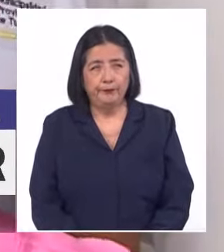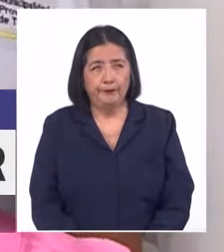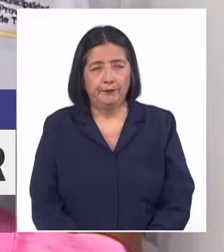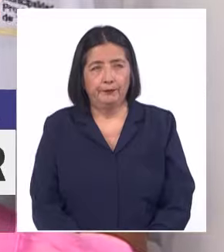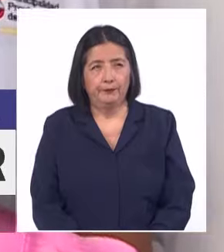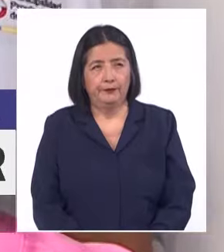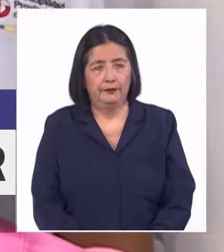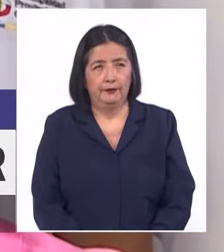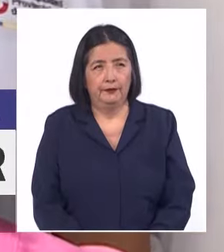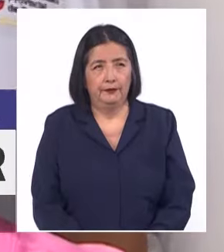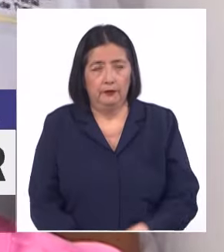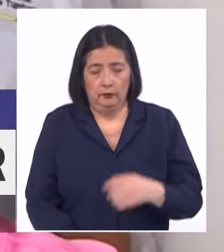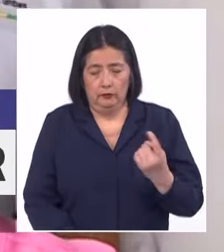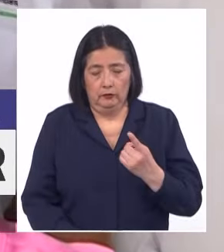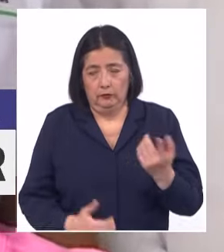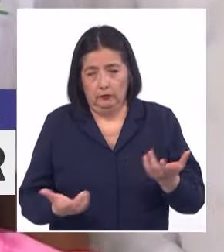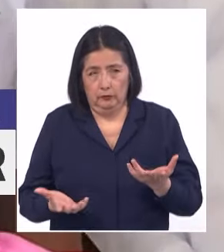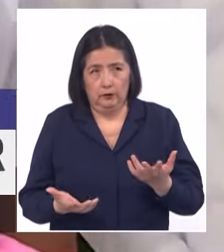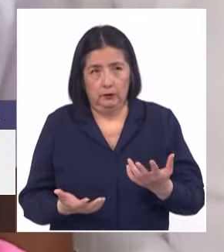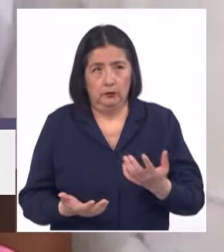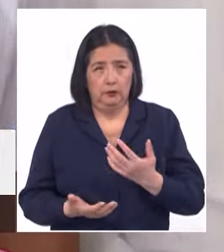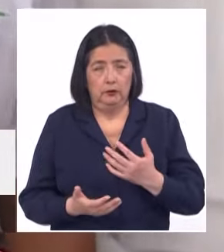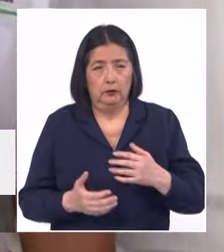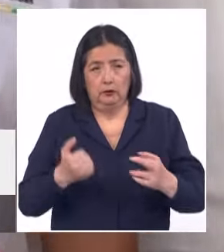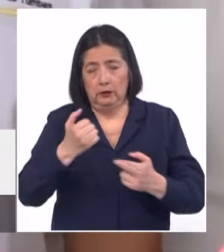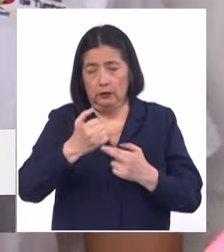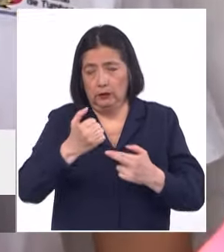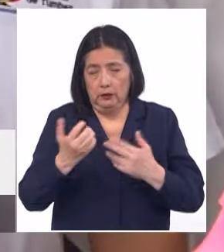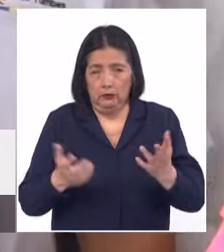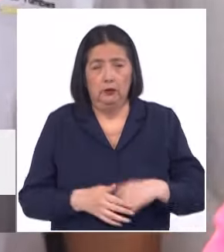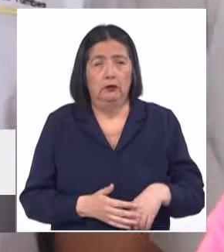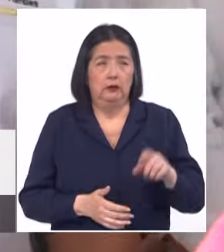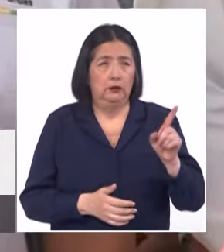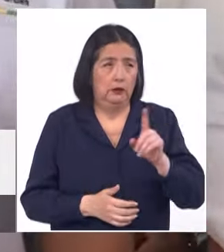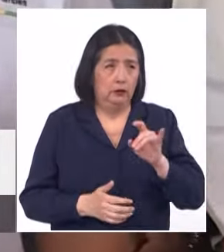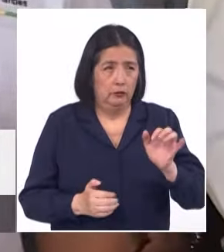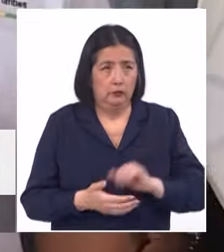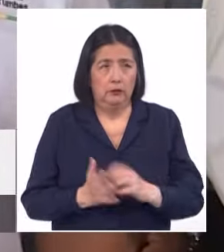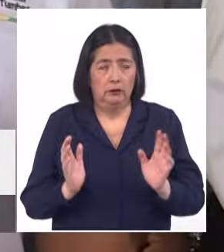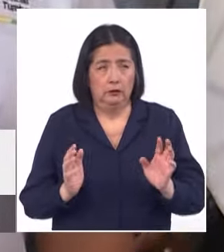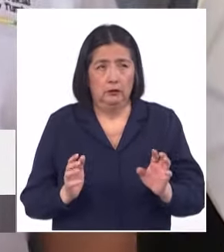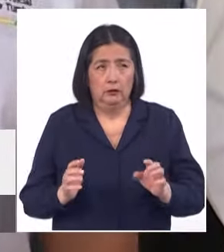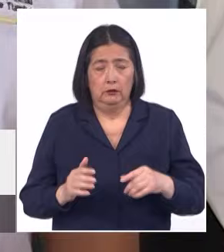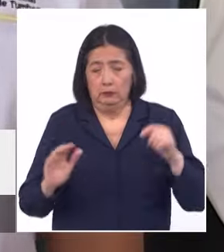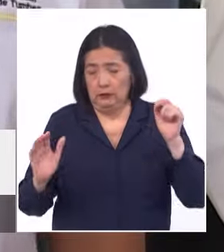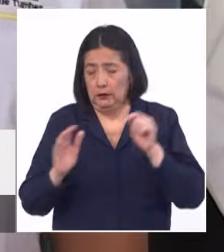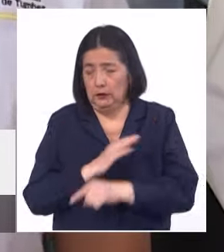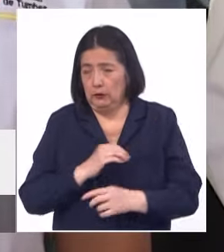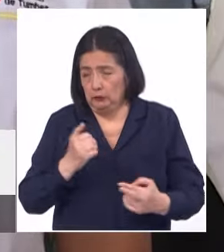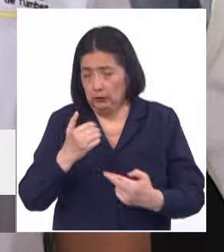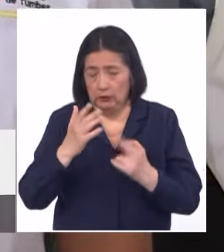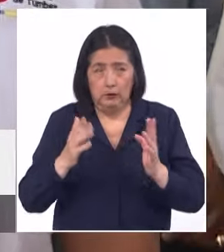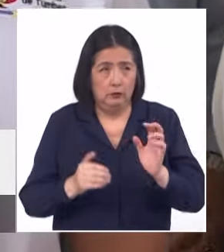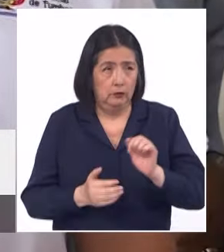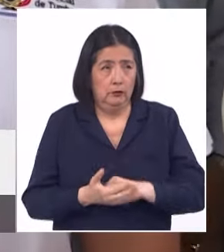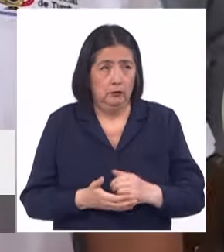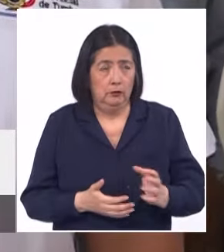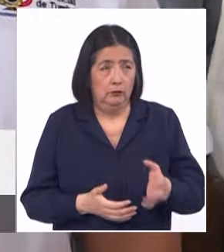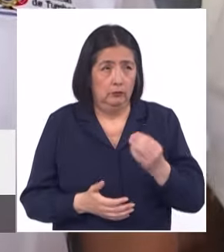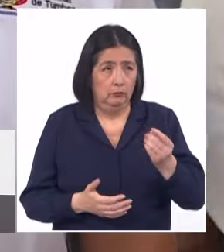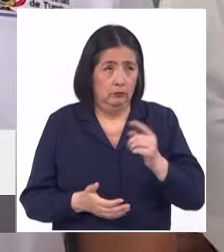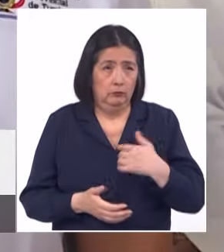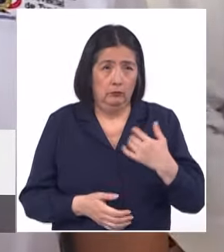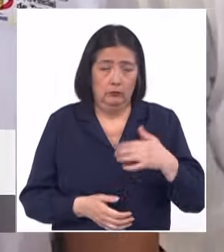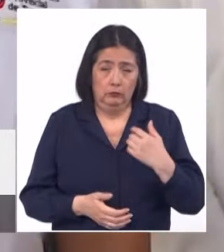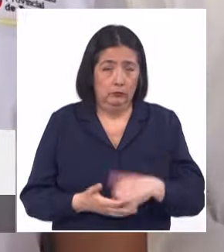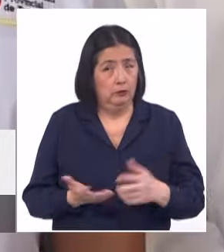No solamente han atentado contra regidores en la provincia de Zarumilla, asesinaron a un regidor también producto de